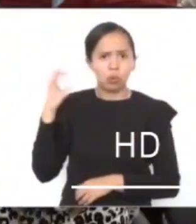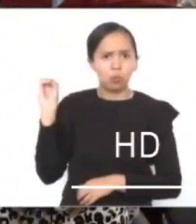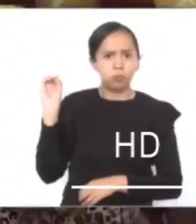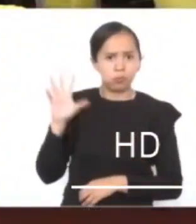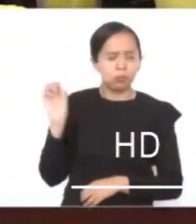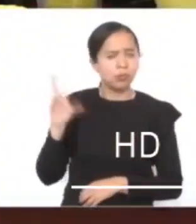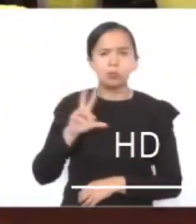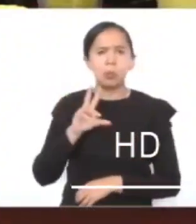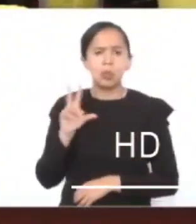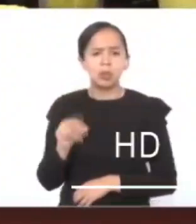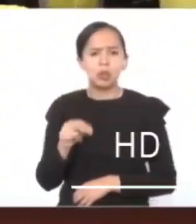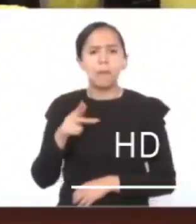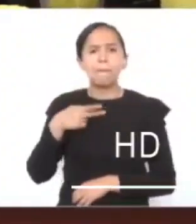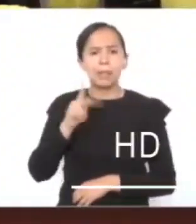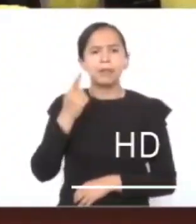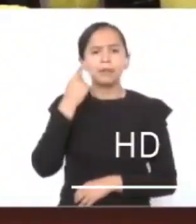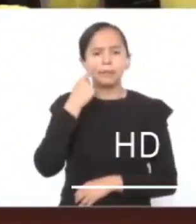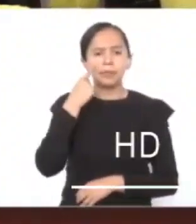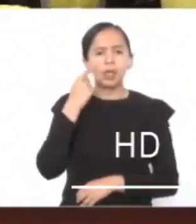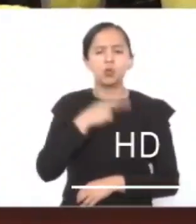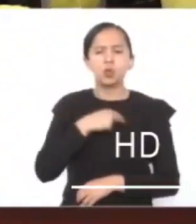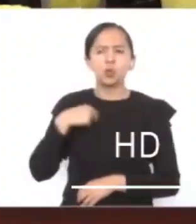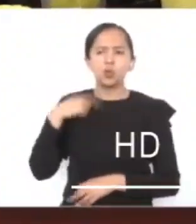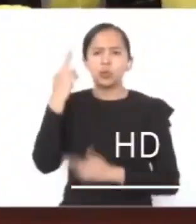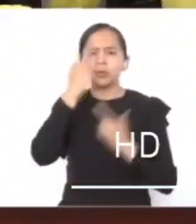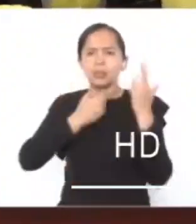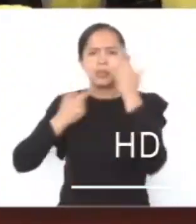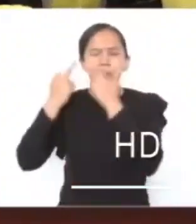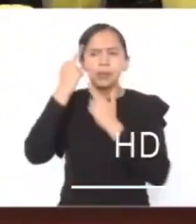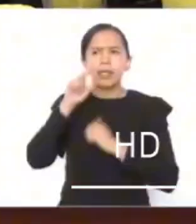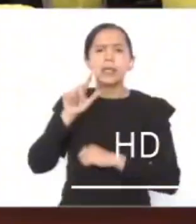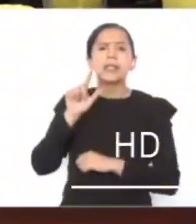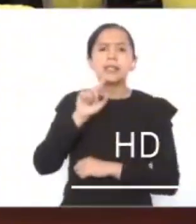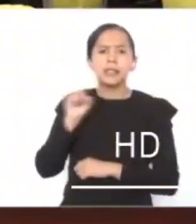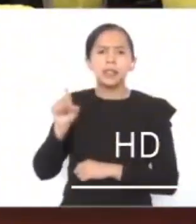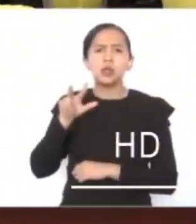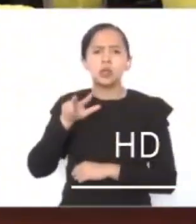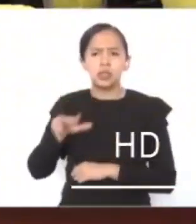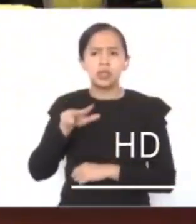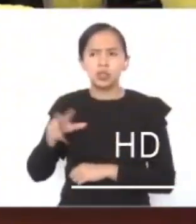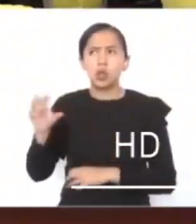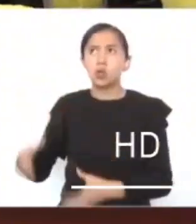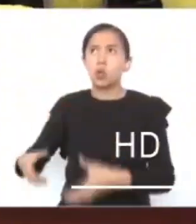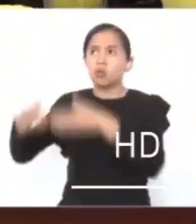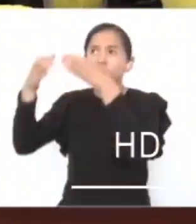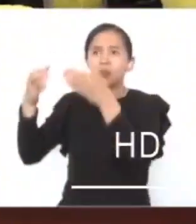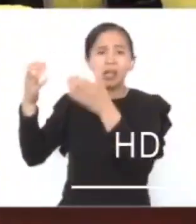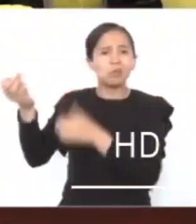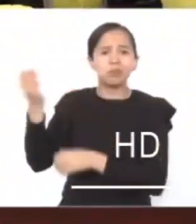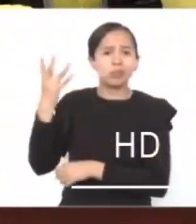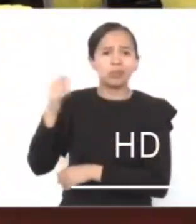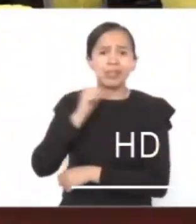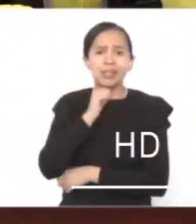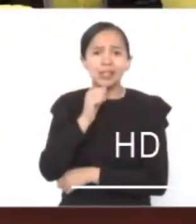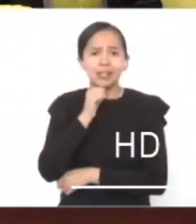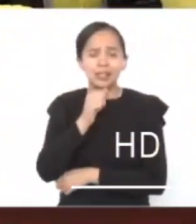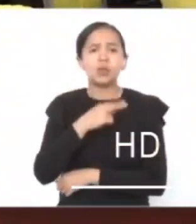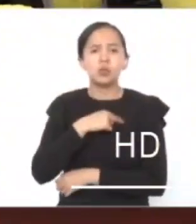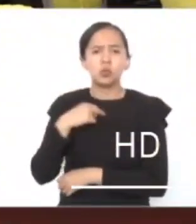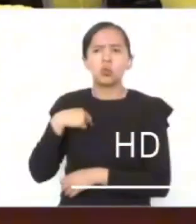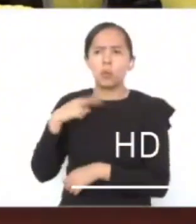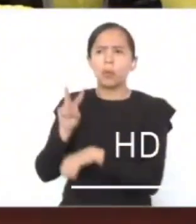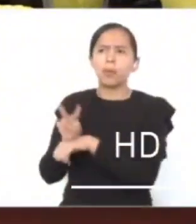puedo contestar son el primer diagnóstico que tenemos de los 118 que se identificaron que no sonaron, de los cuales ya